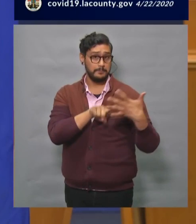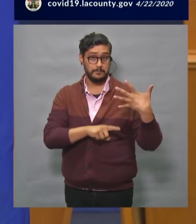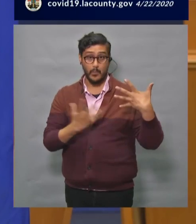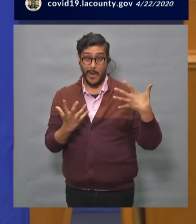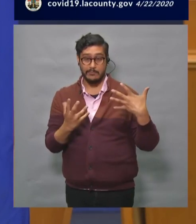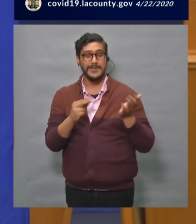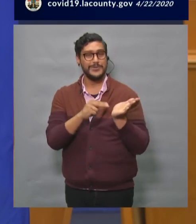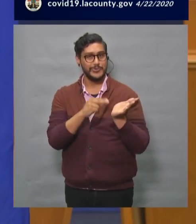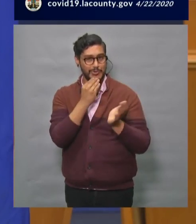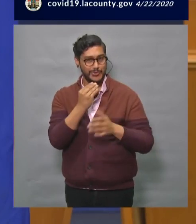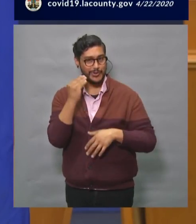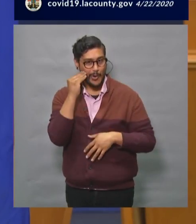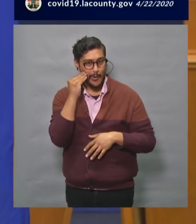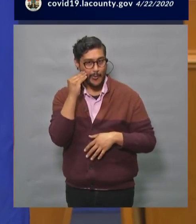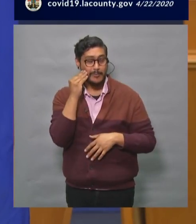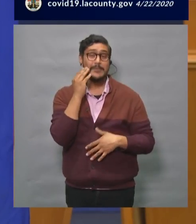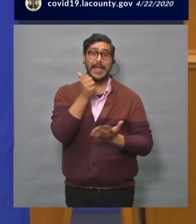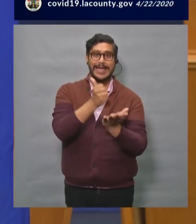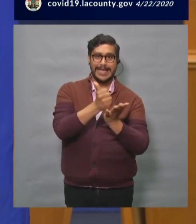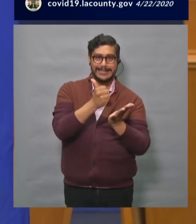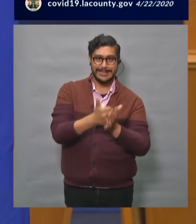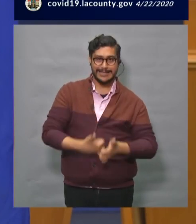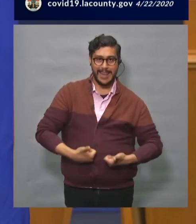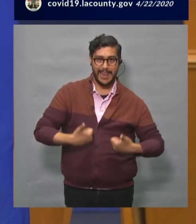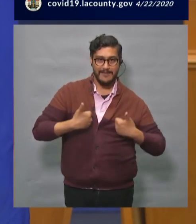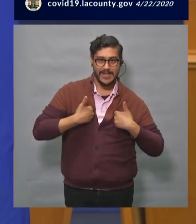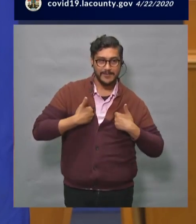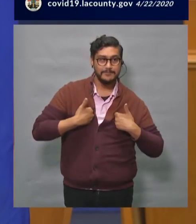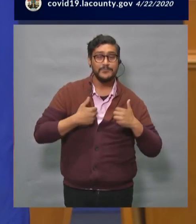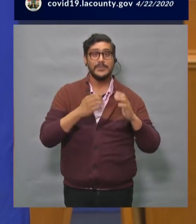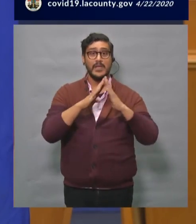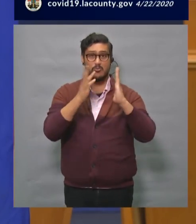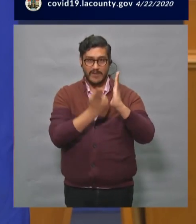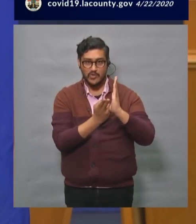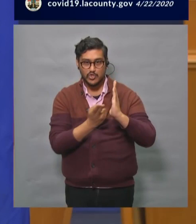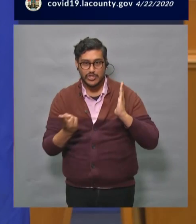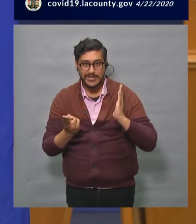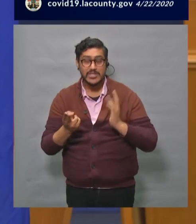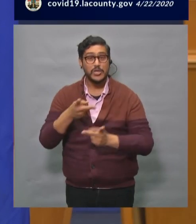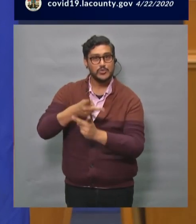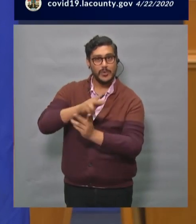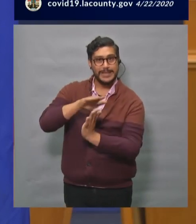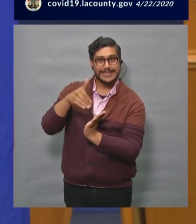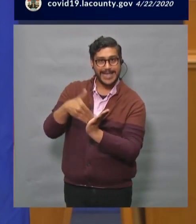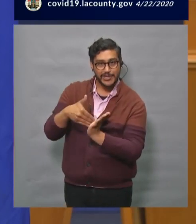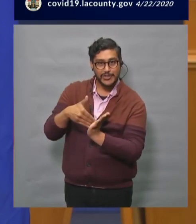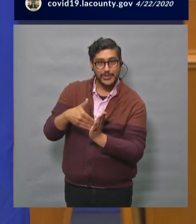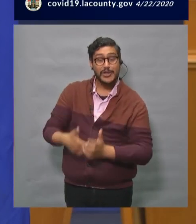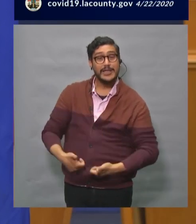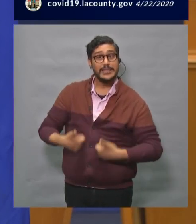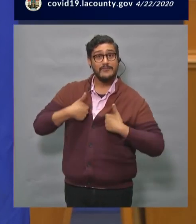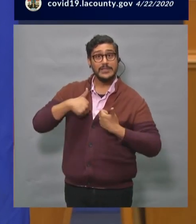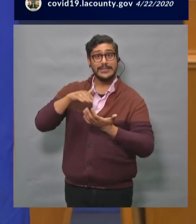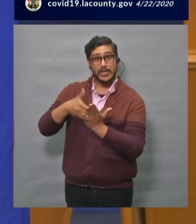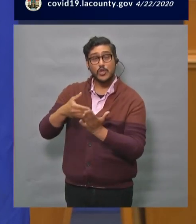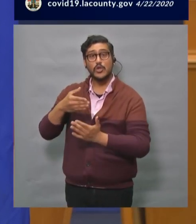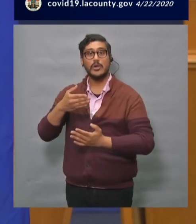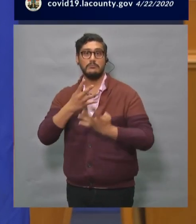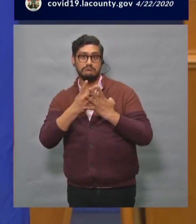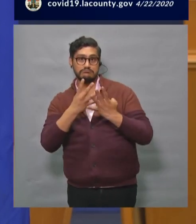ancianos, instalaciones de vivienda asistida, refugios, centros de tratamiento, viviendas de apoyo e instalaciones